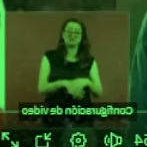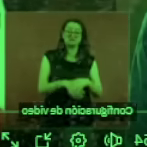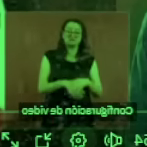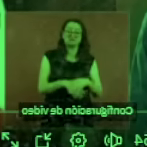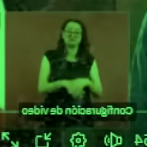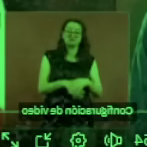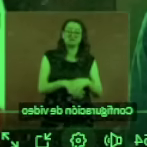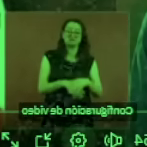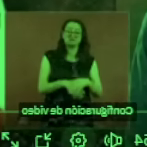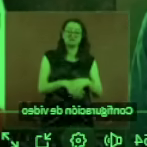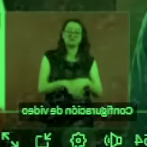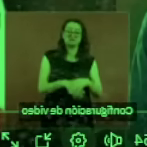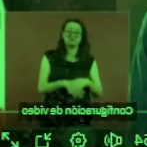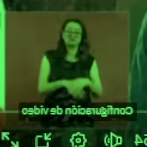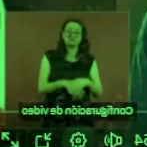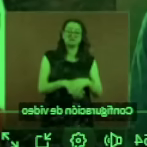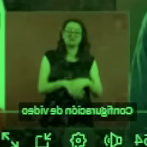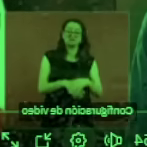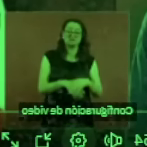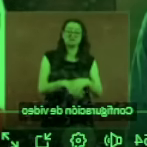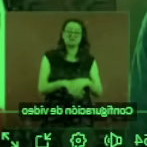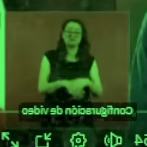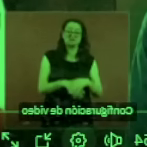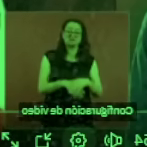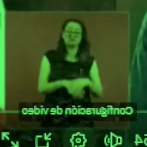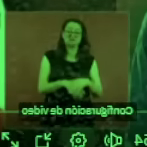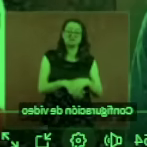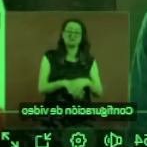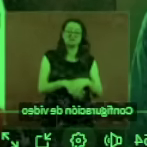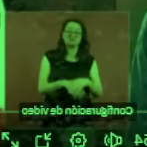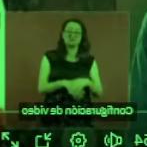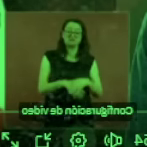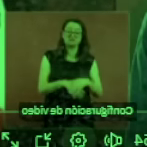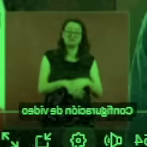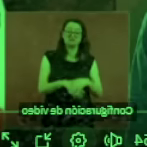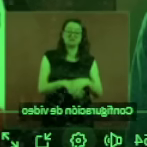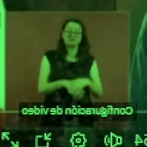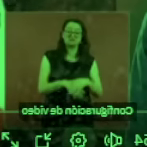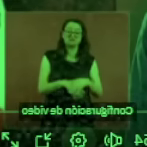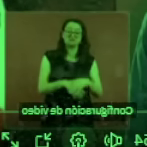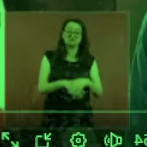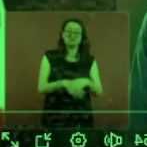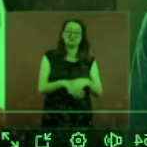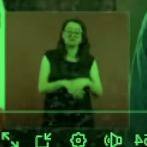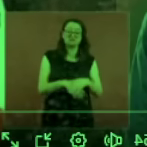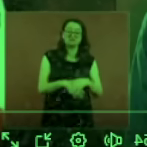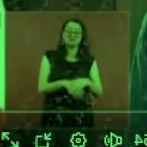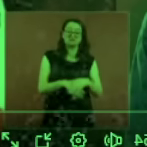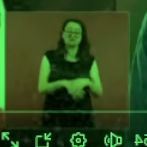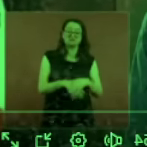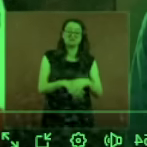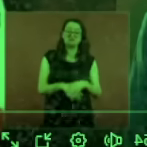pues podría estar a la par de Miguel Hidalgo. Vamos a escuchar cómo la deja en evidencia el presidente.